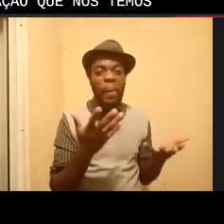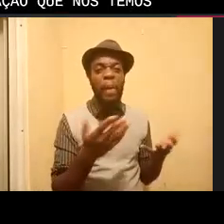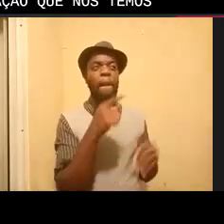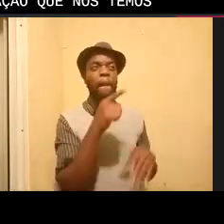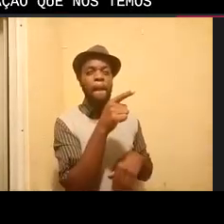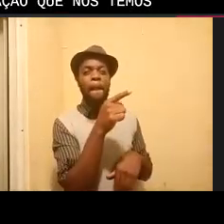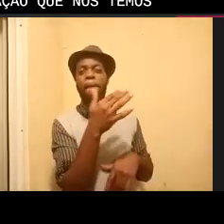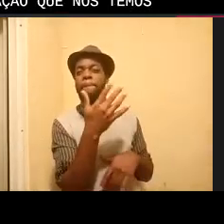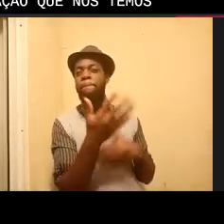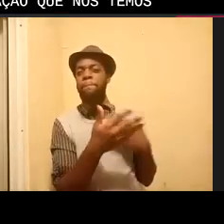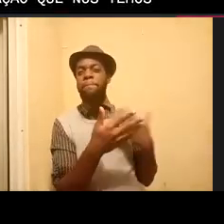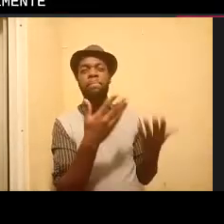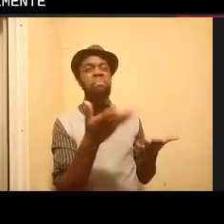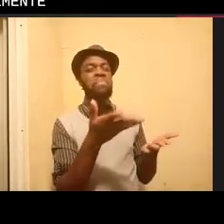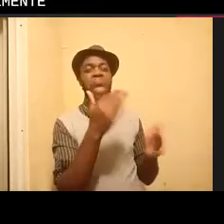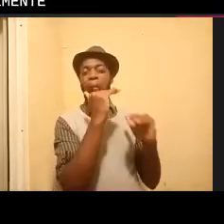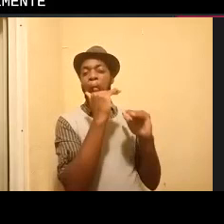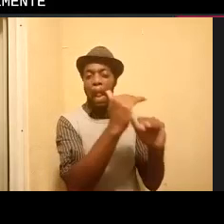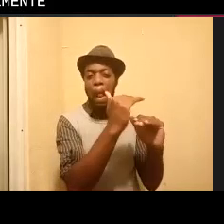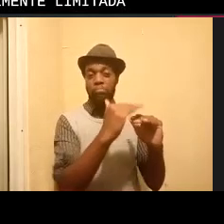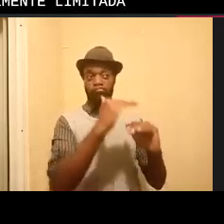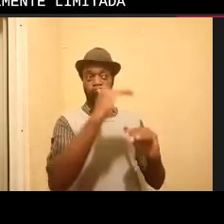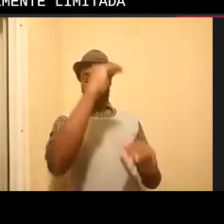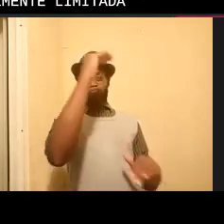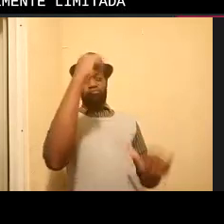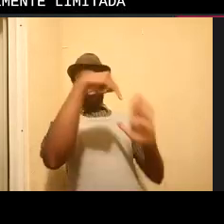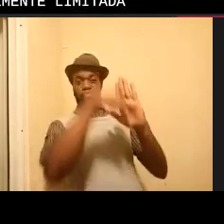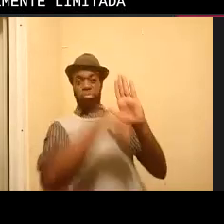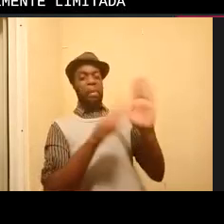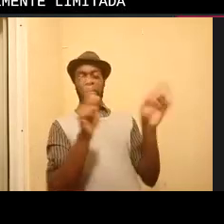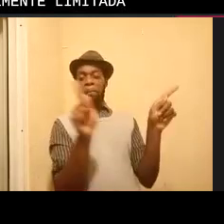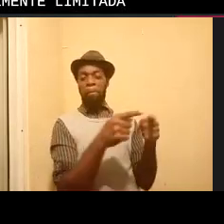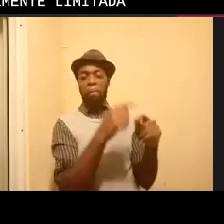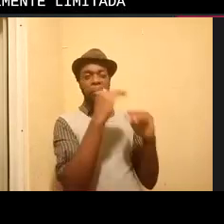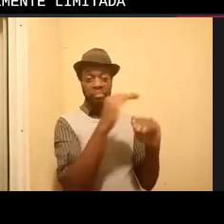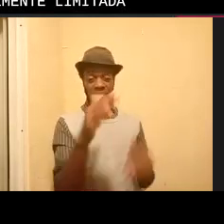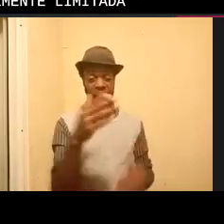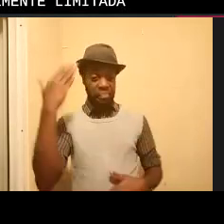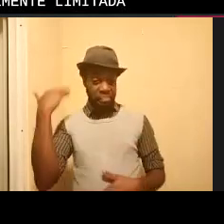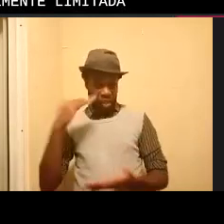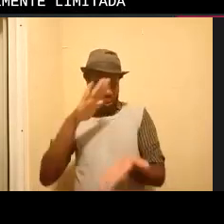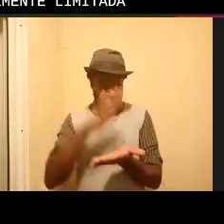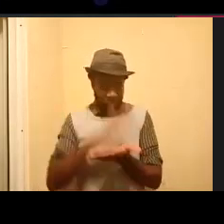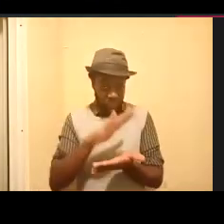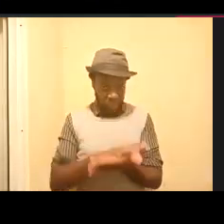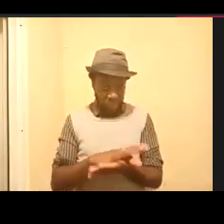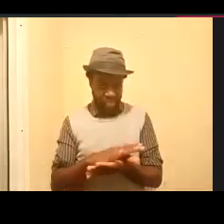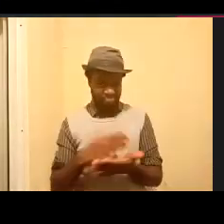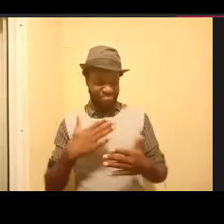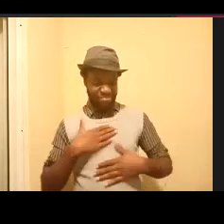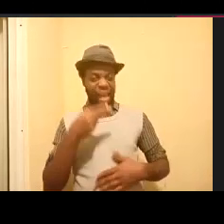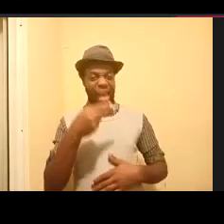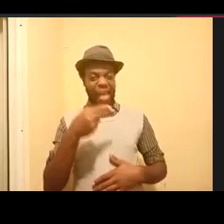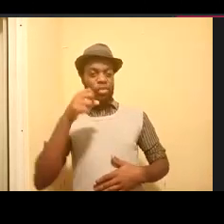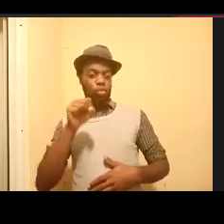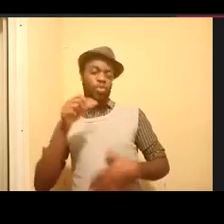completamente limitada. De hecho, en mi colegio, cuando estaba estudiando en el bachillerato,